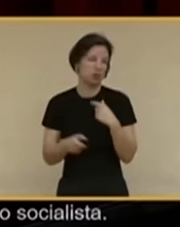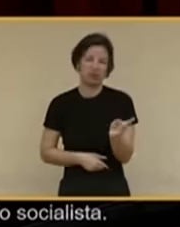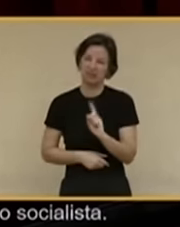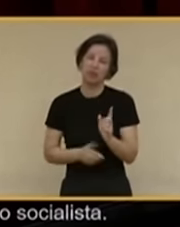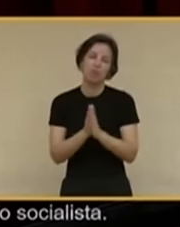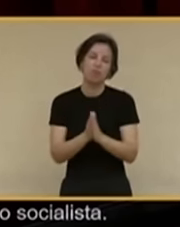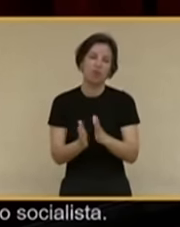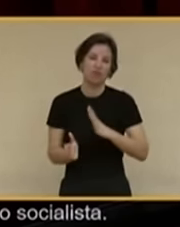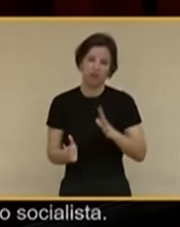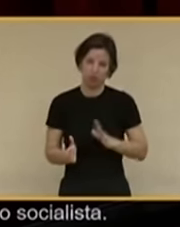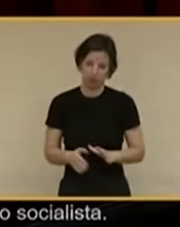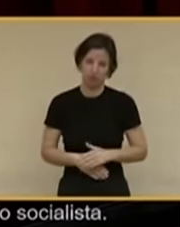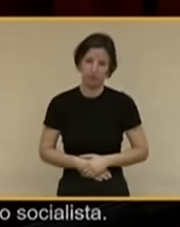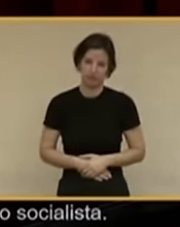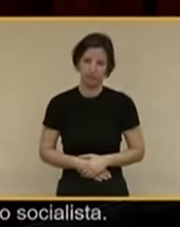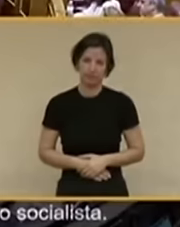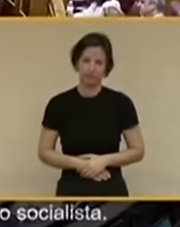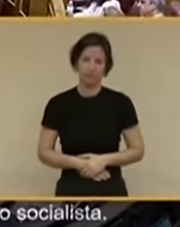por